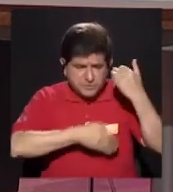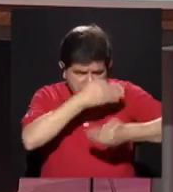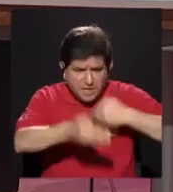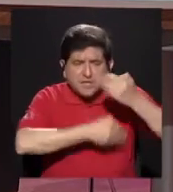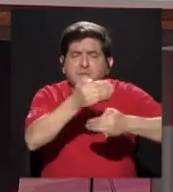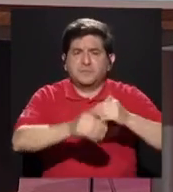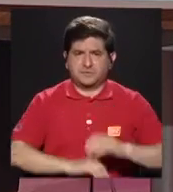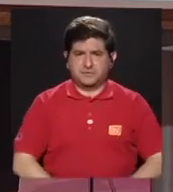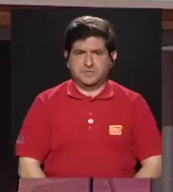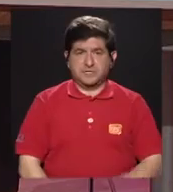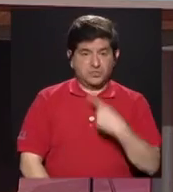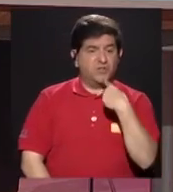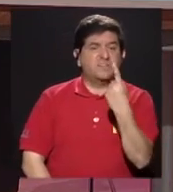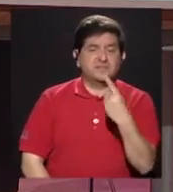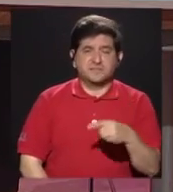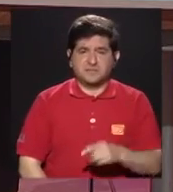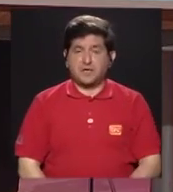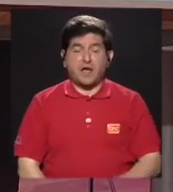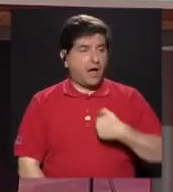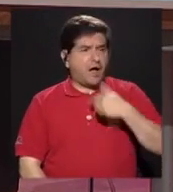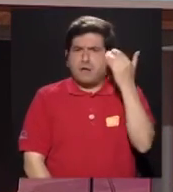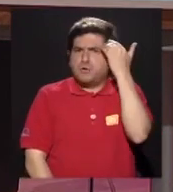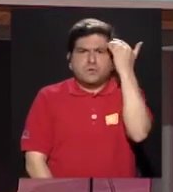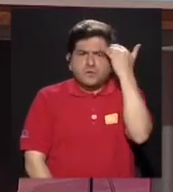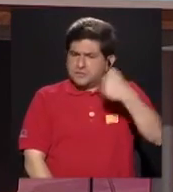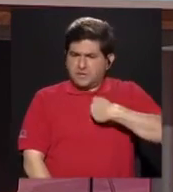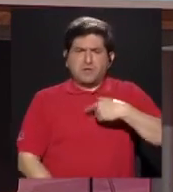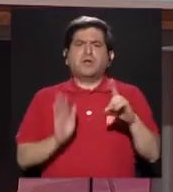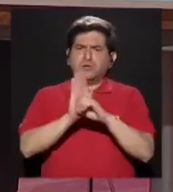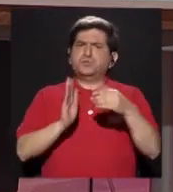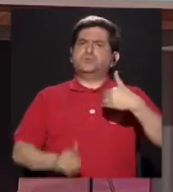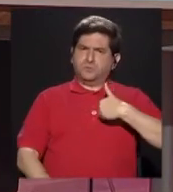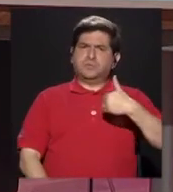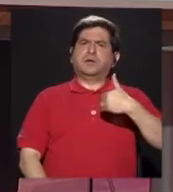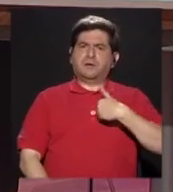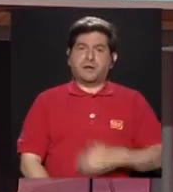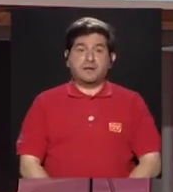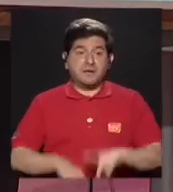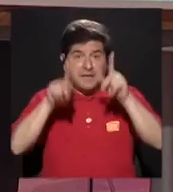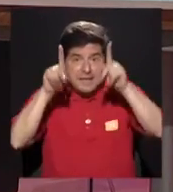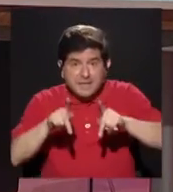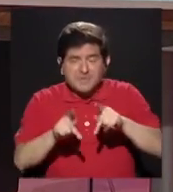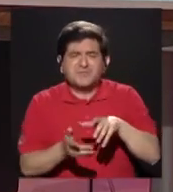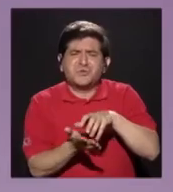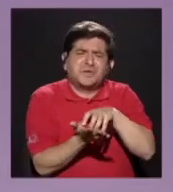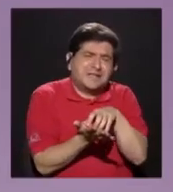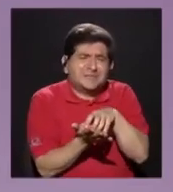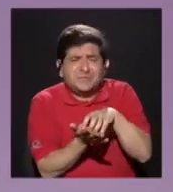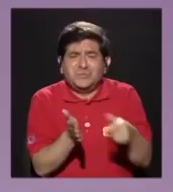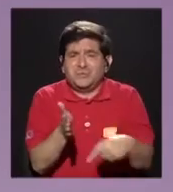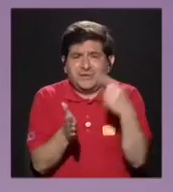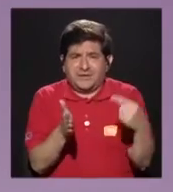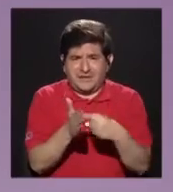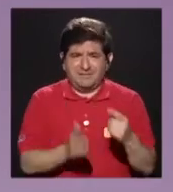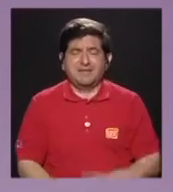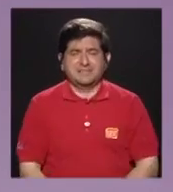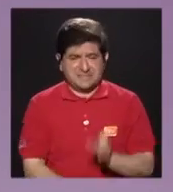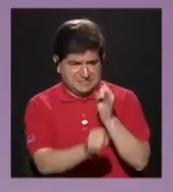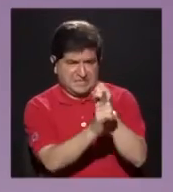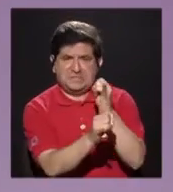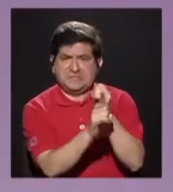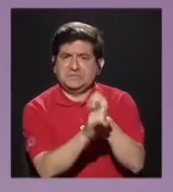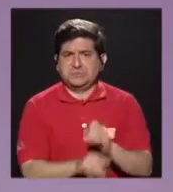dicen yo no sabía que tenía derechos y todavía hay gente que nos cuestiona como institución